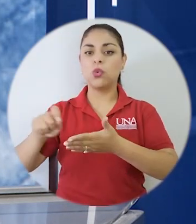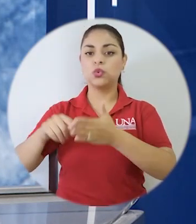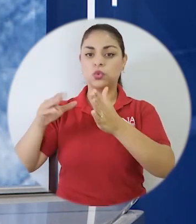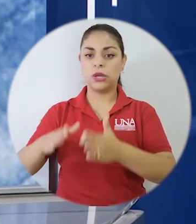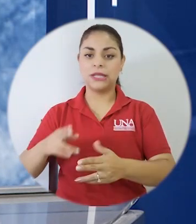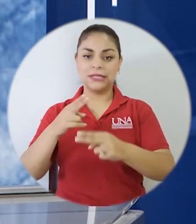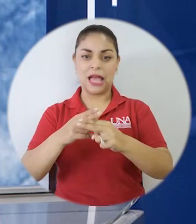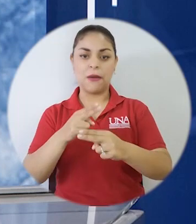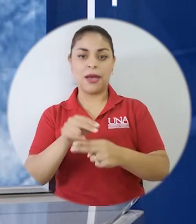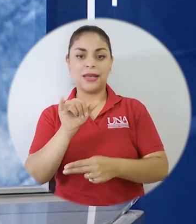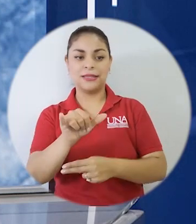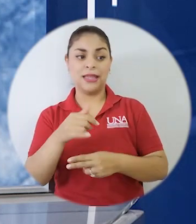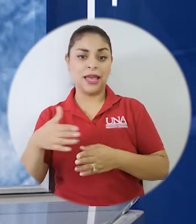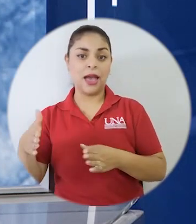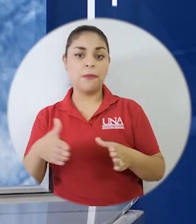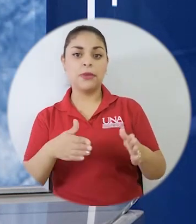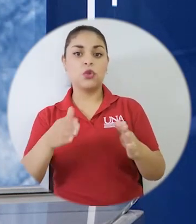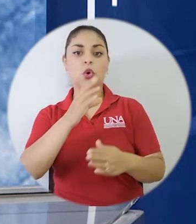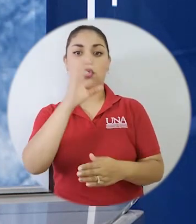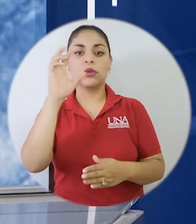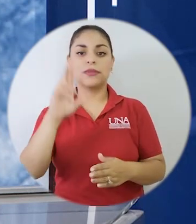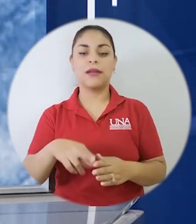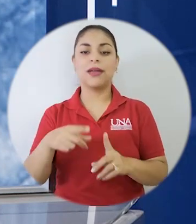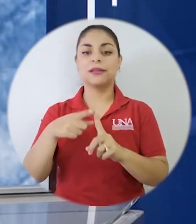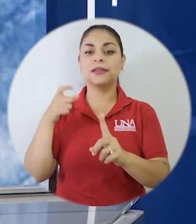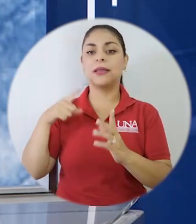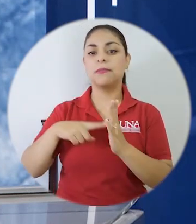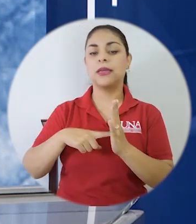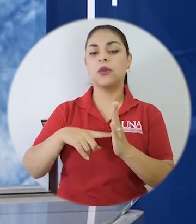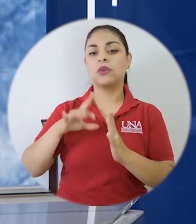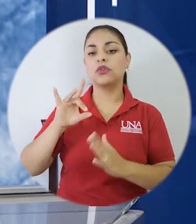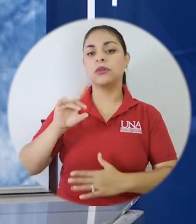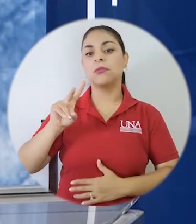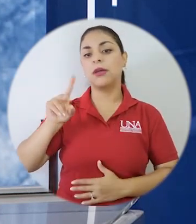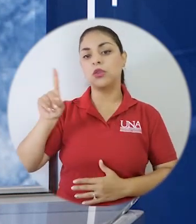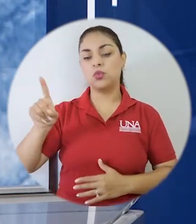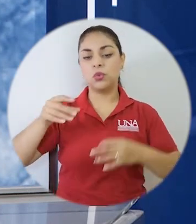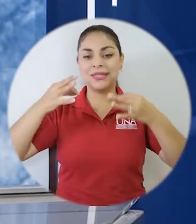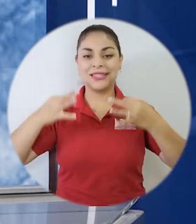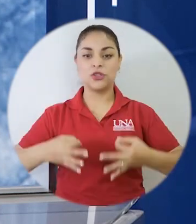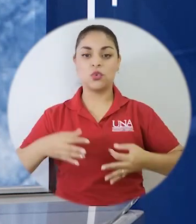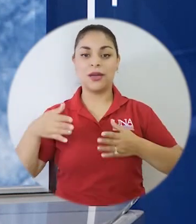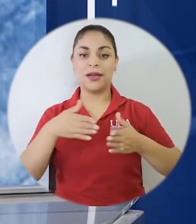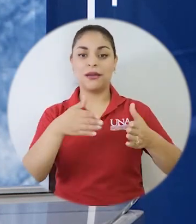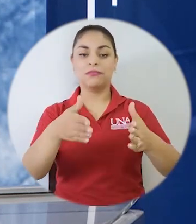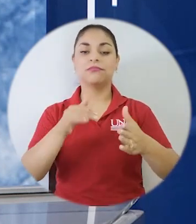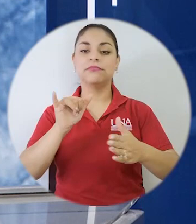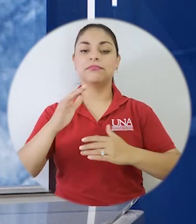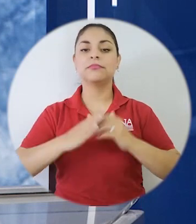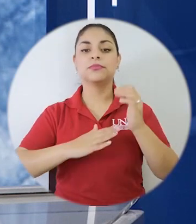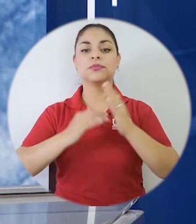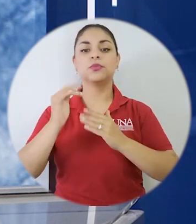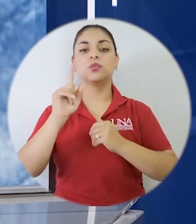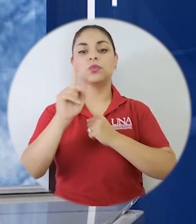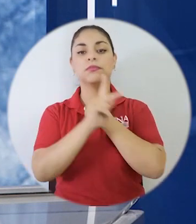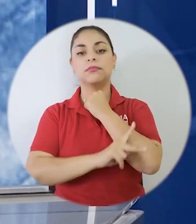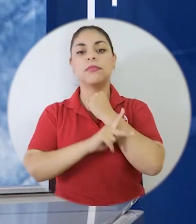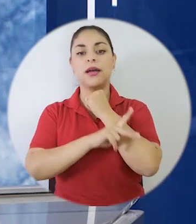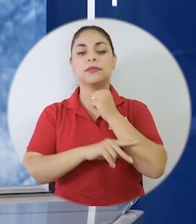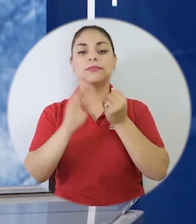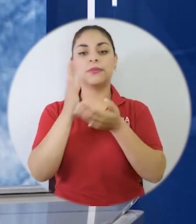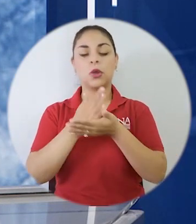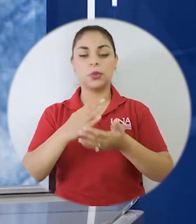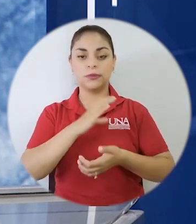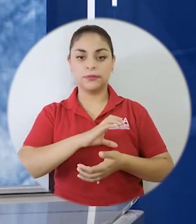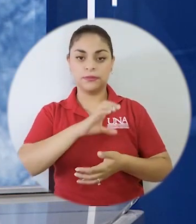llaman así, el camino de Costa Rica, que desde 1821, precisamente al decidirse por ese camino, pues se construyó una